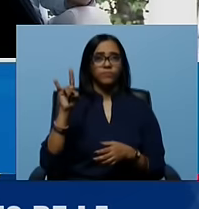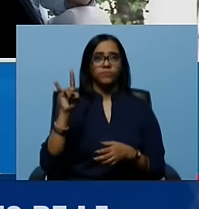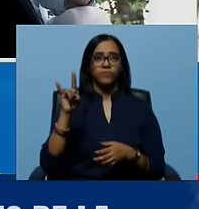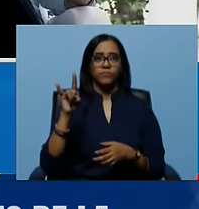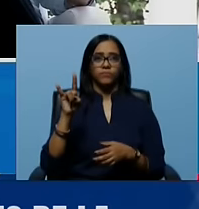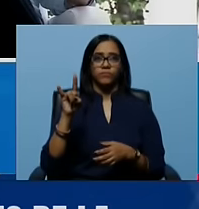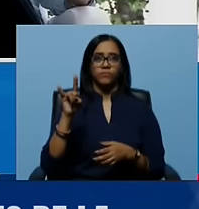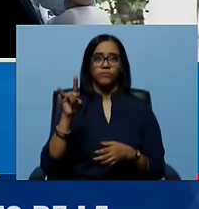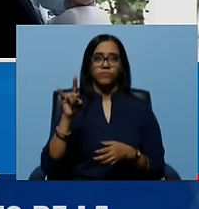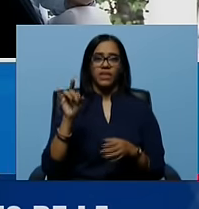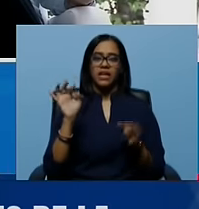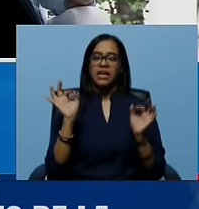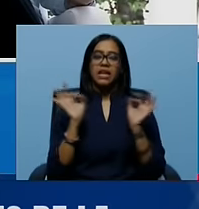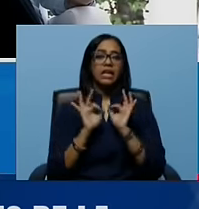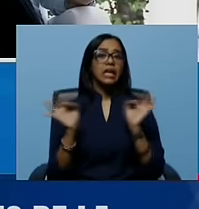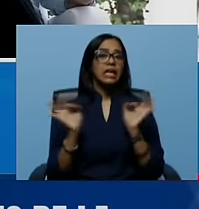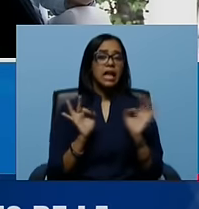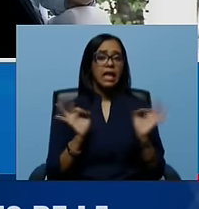Que nadie edulcore